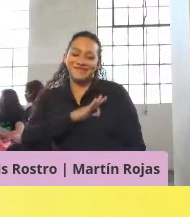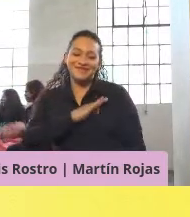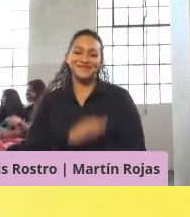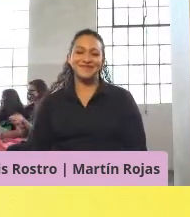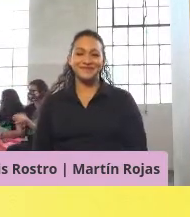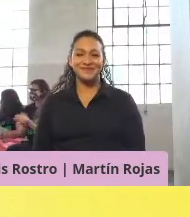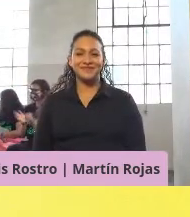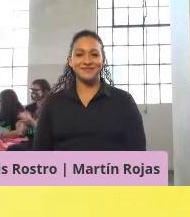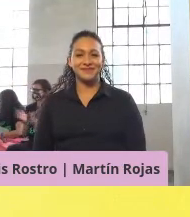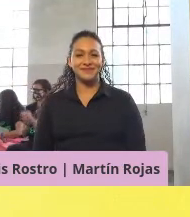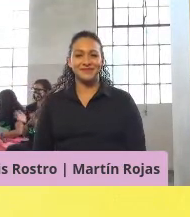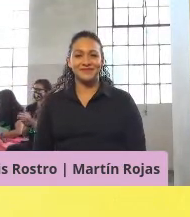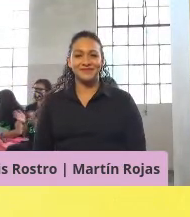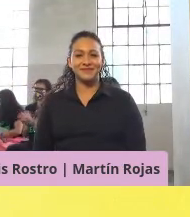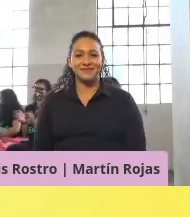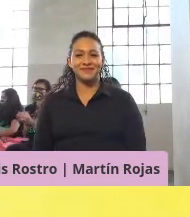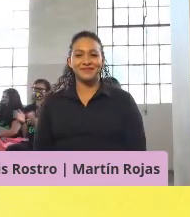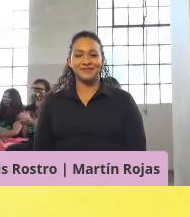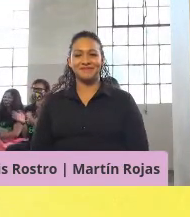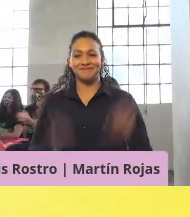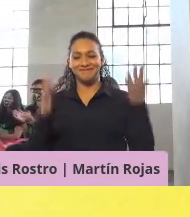sigue?